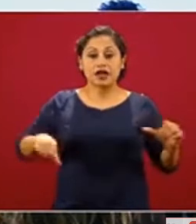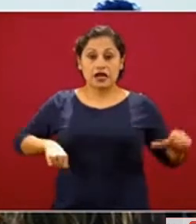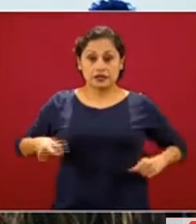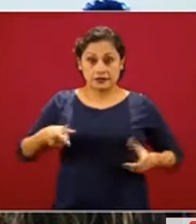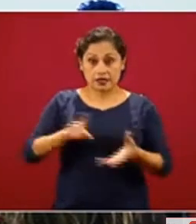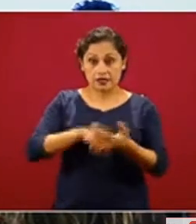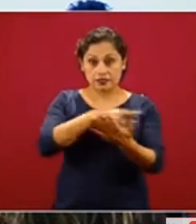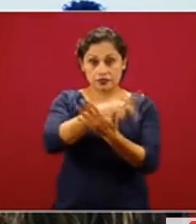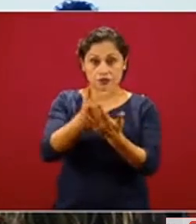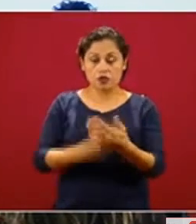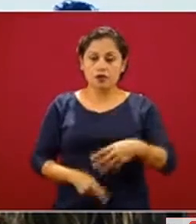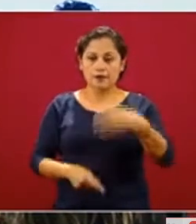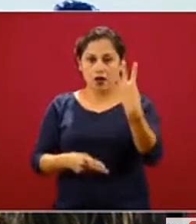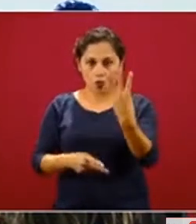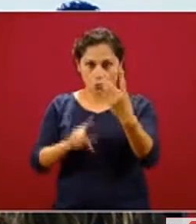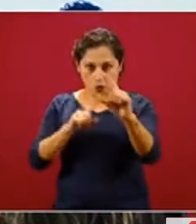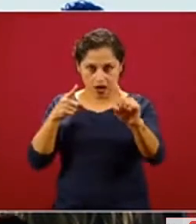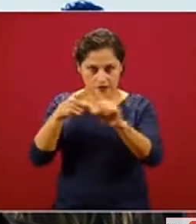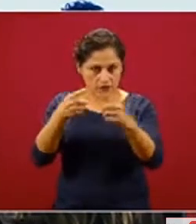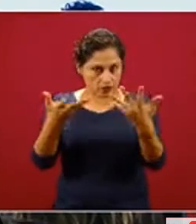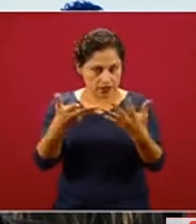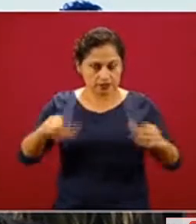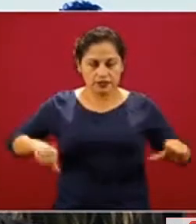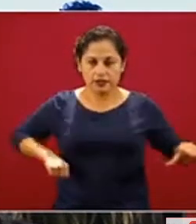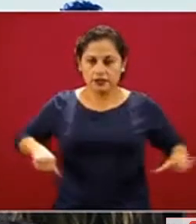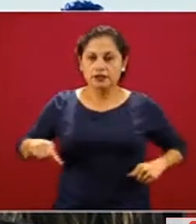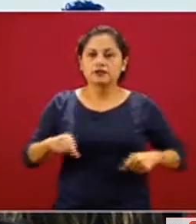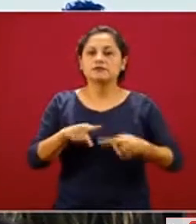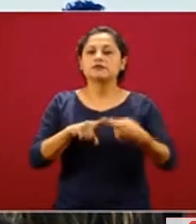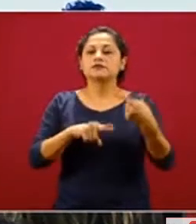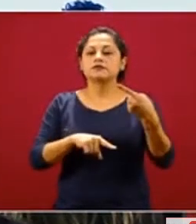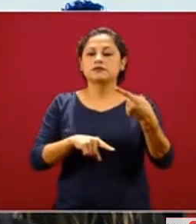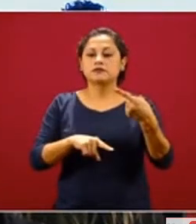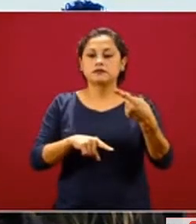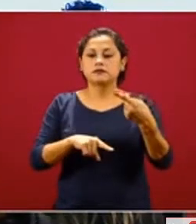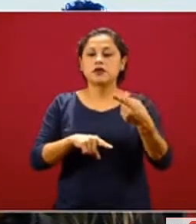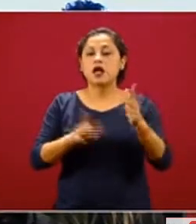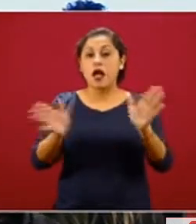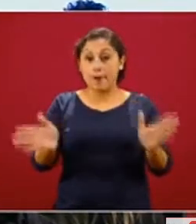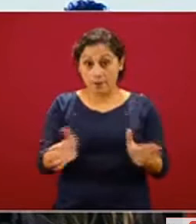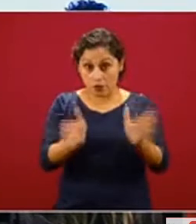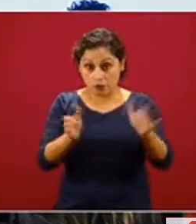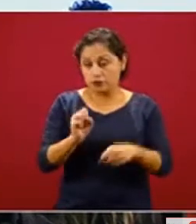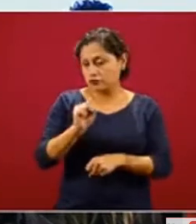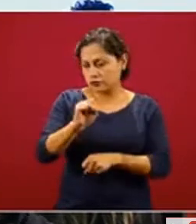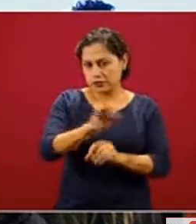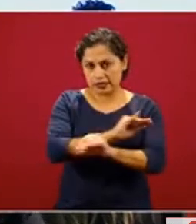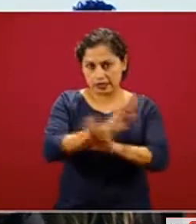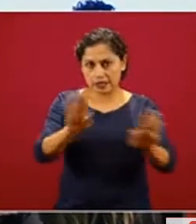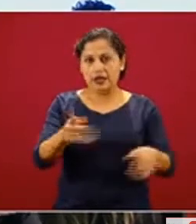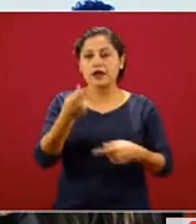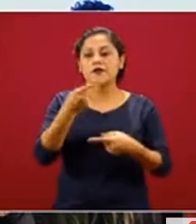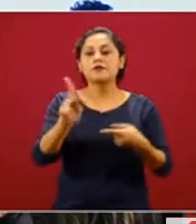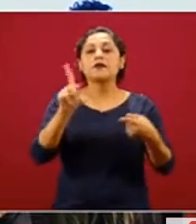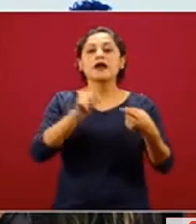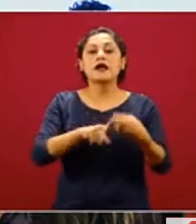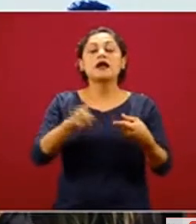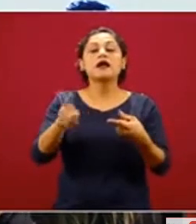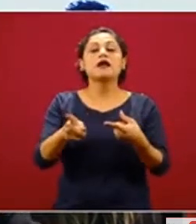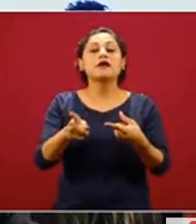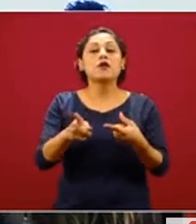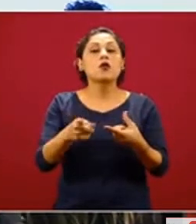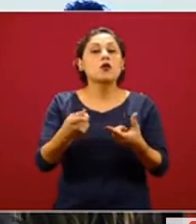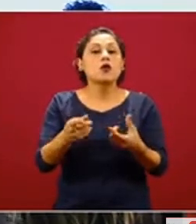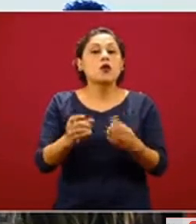es, fuera de la promoción para el control vectorial se puede hacer el control larvario, que es eliminar larvas en